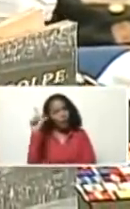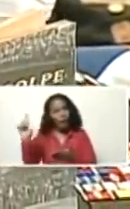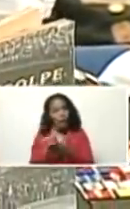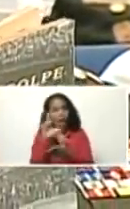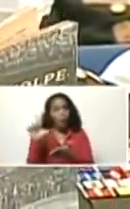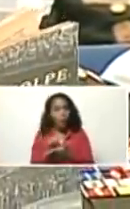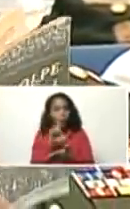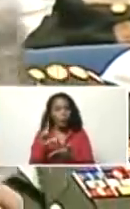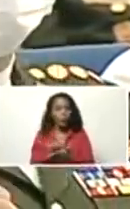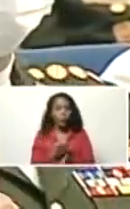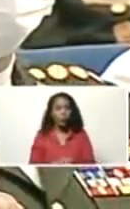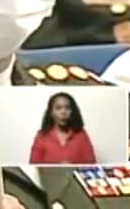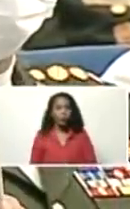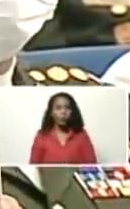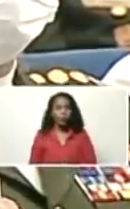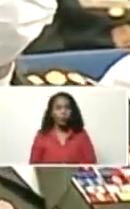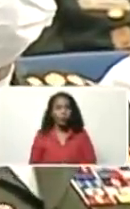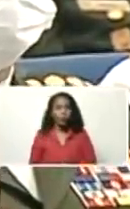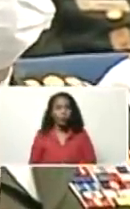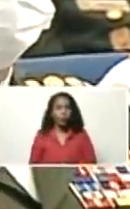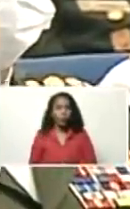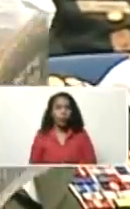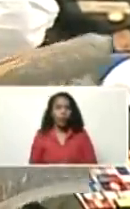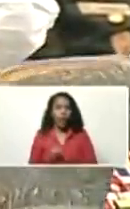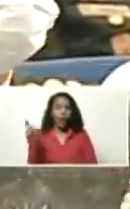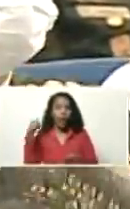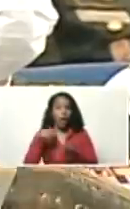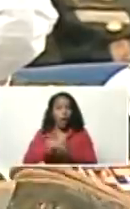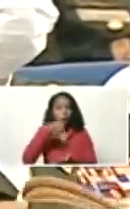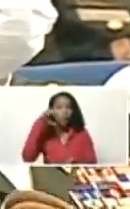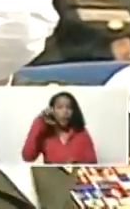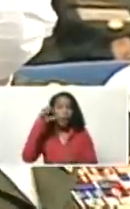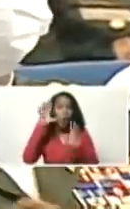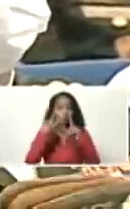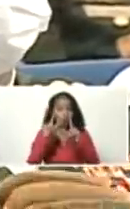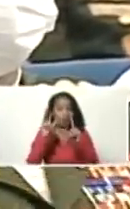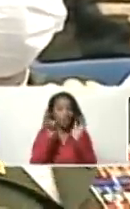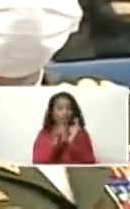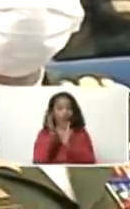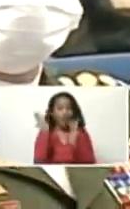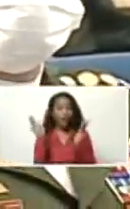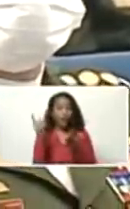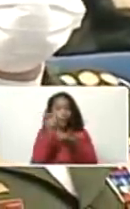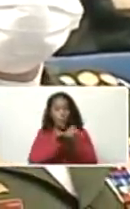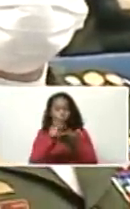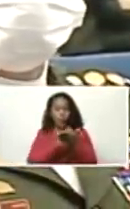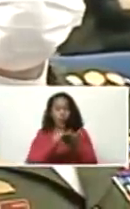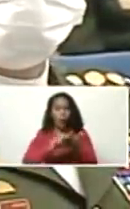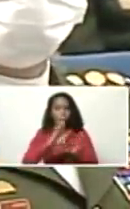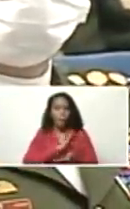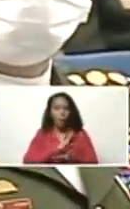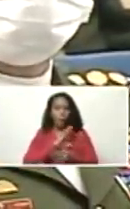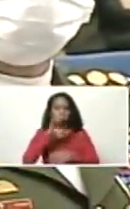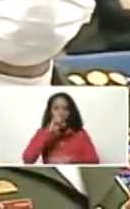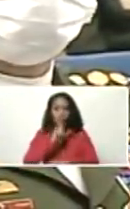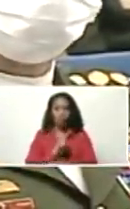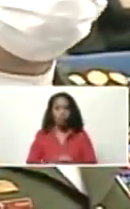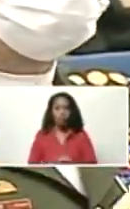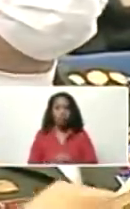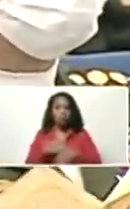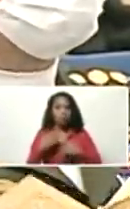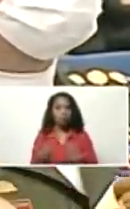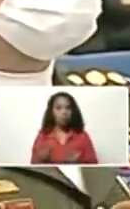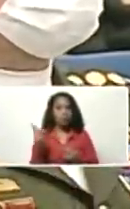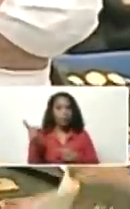García Ponce, llamado El Golpe del 11 de abril, editado el propio año, en el